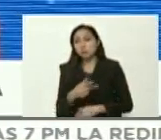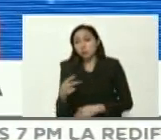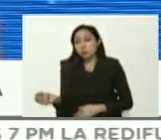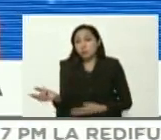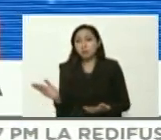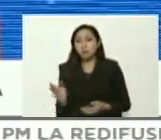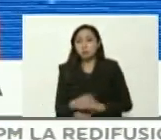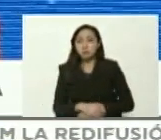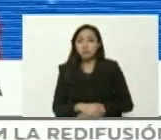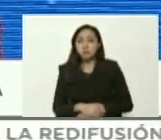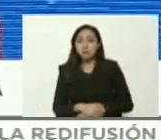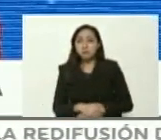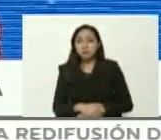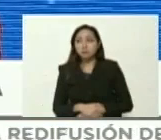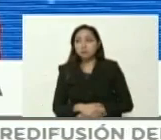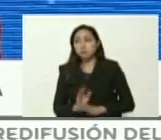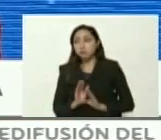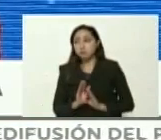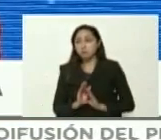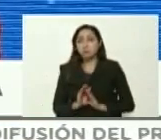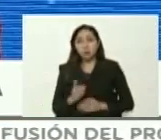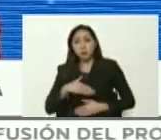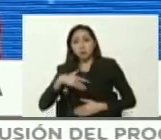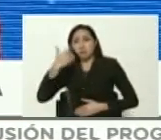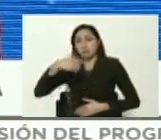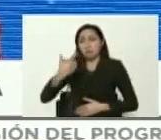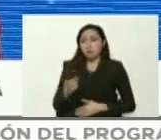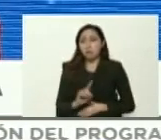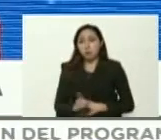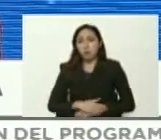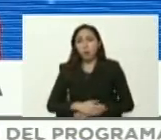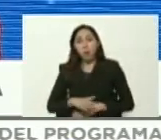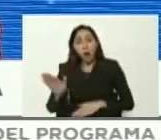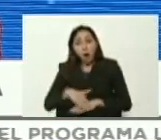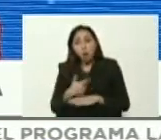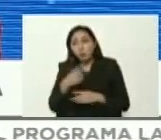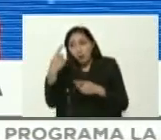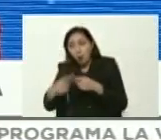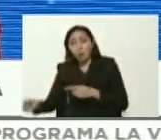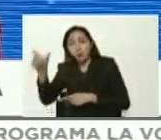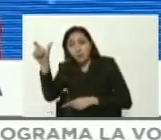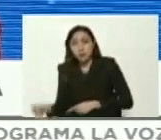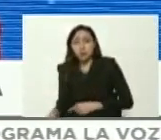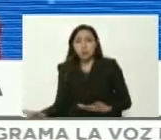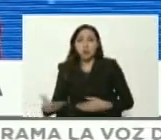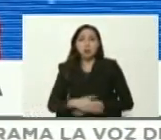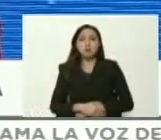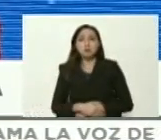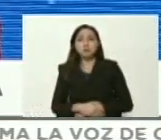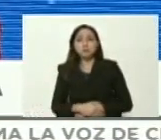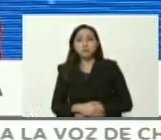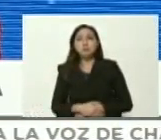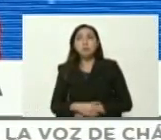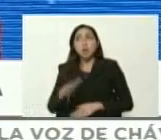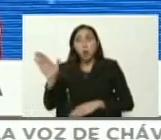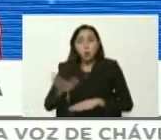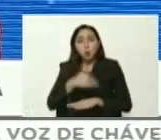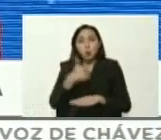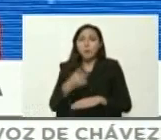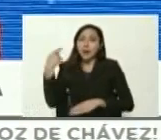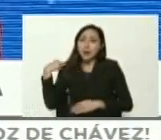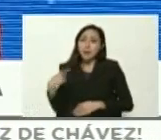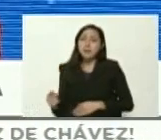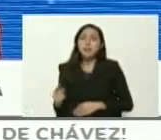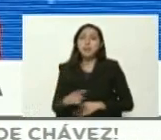no. No me sobreestimen tanto. La culpa lo tiene otro. La culpa la tiene,